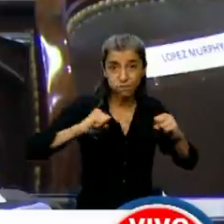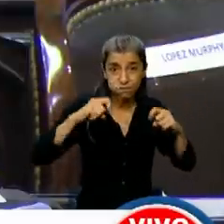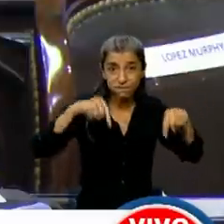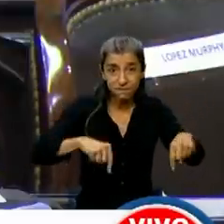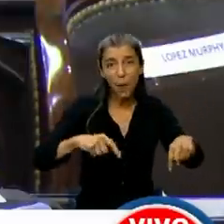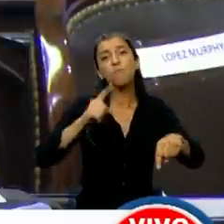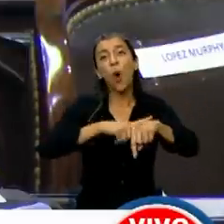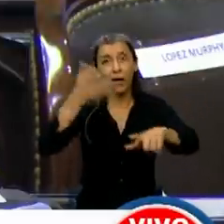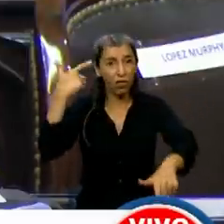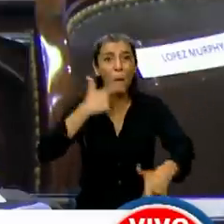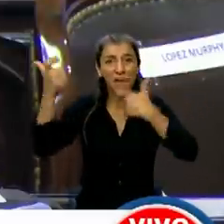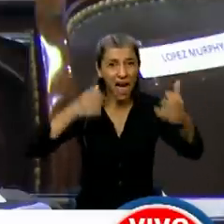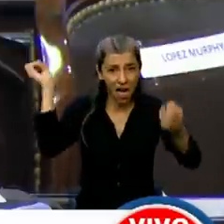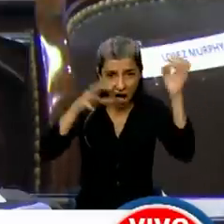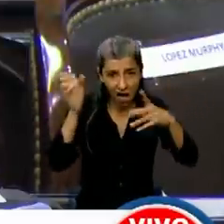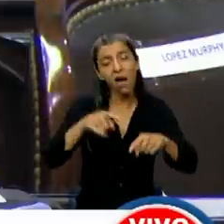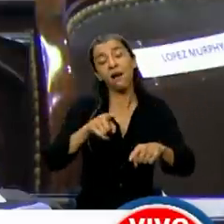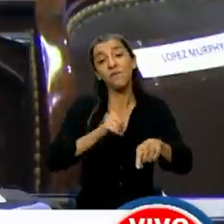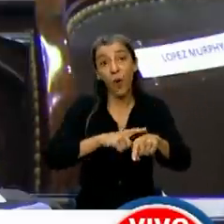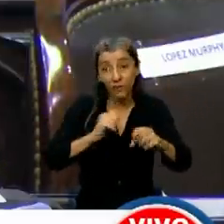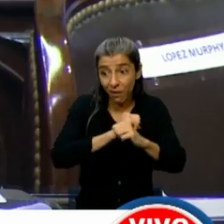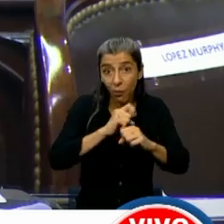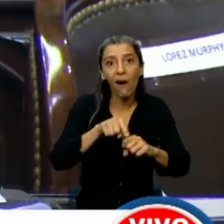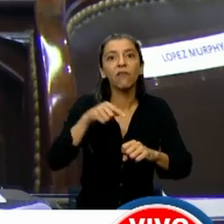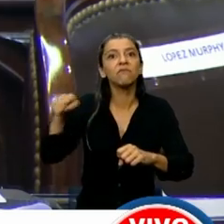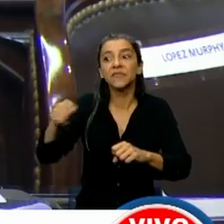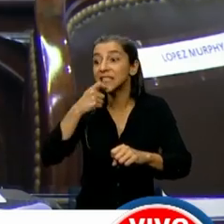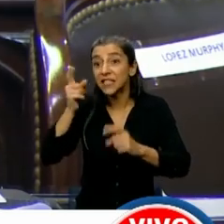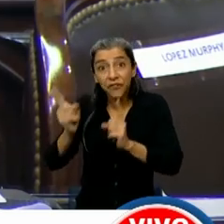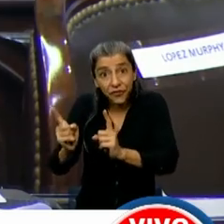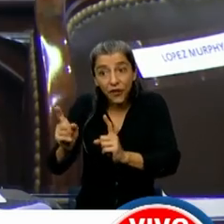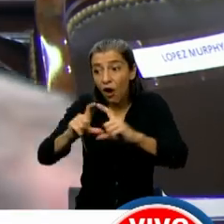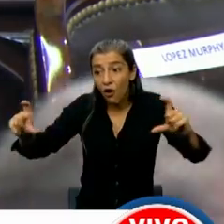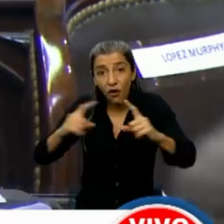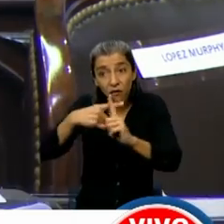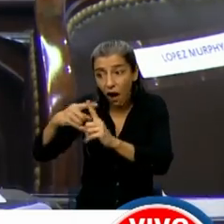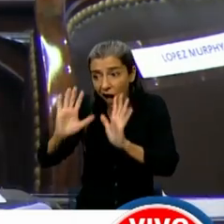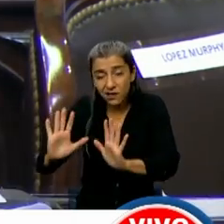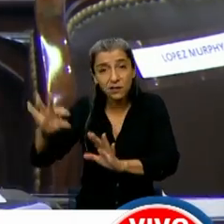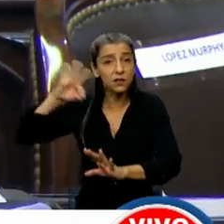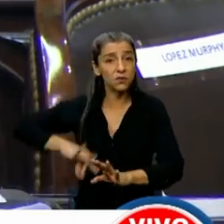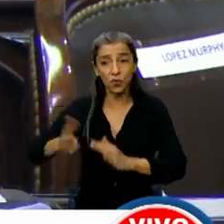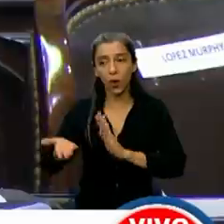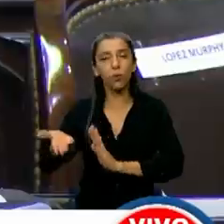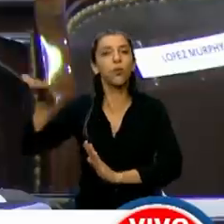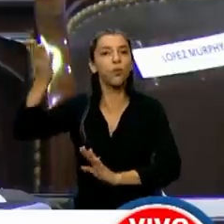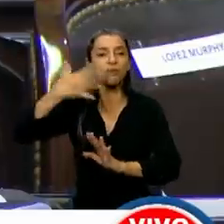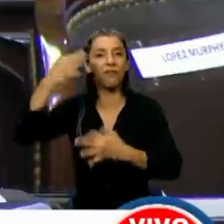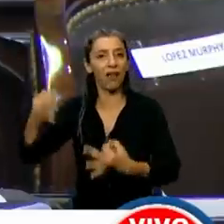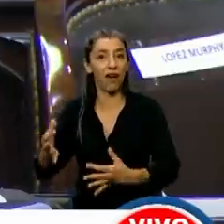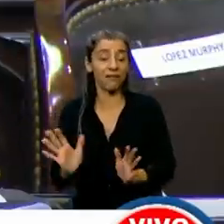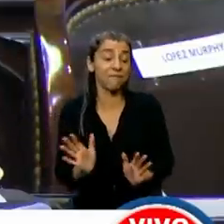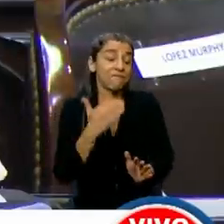congreso no sé si se refiere referirán a los favorecidos a la vicepresidenta que sin